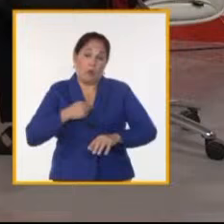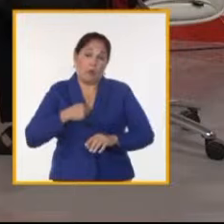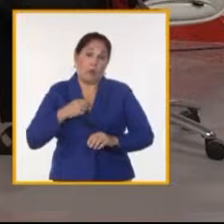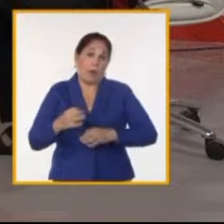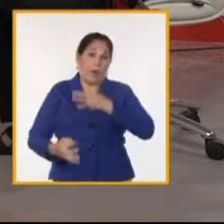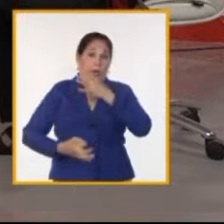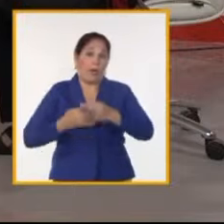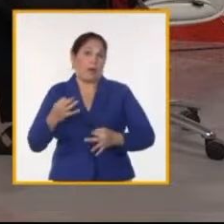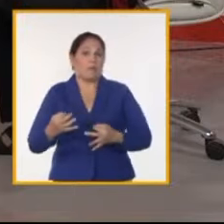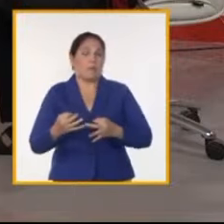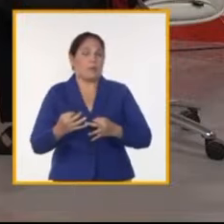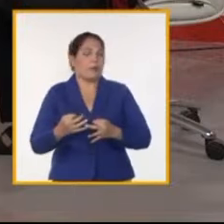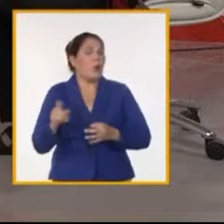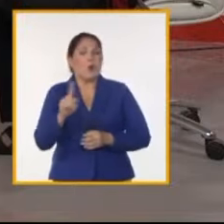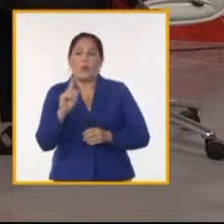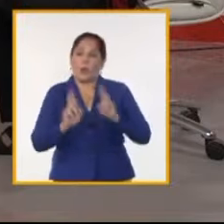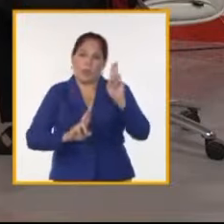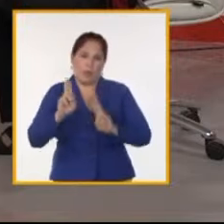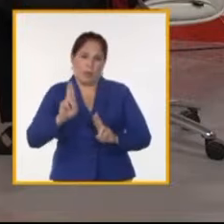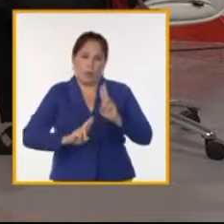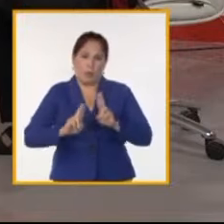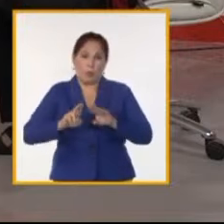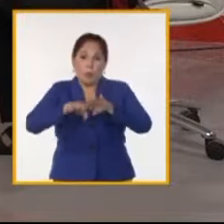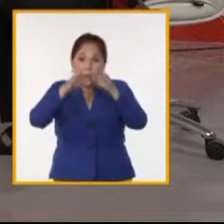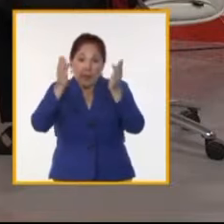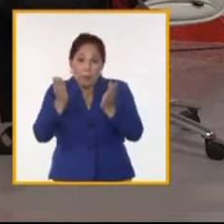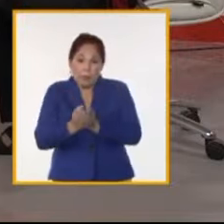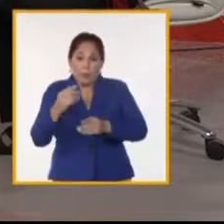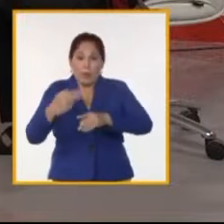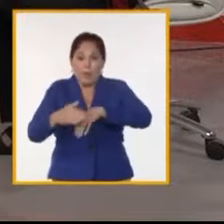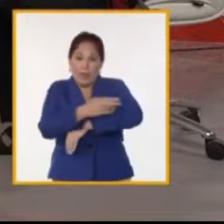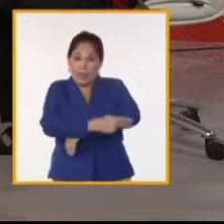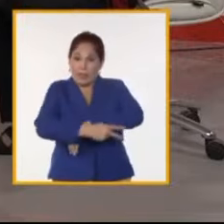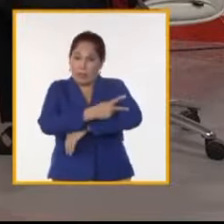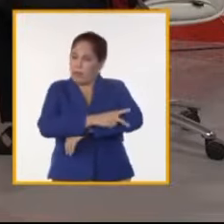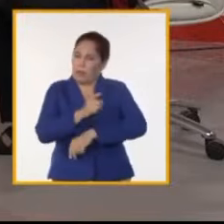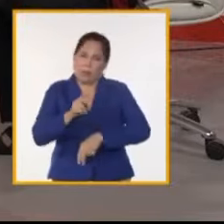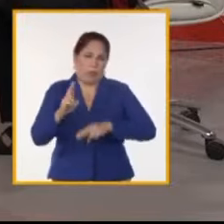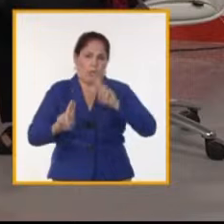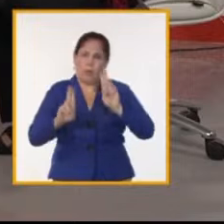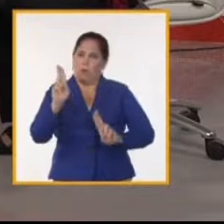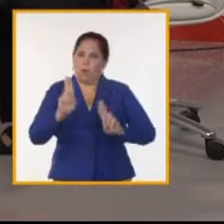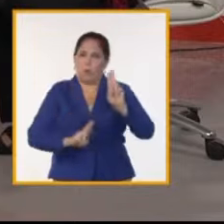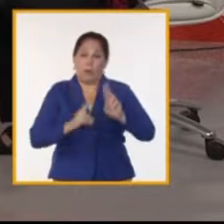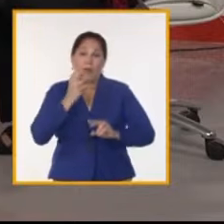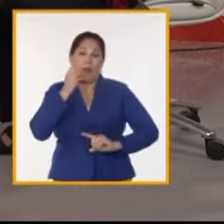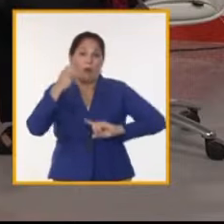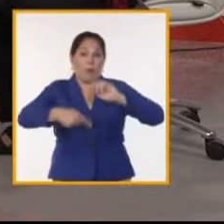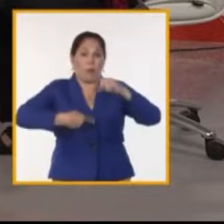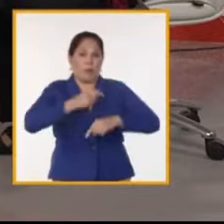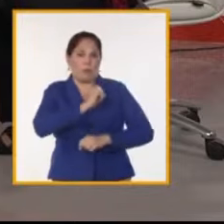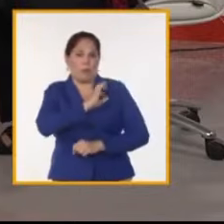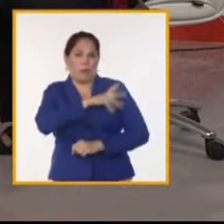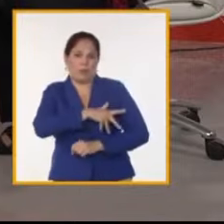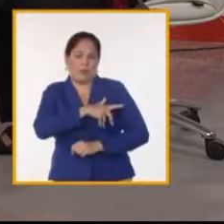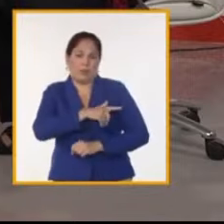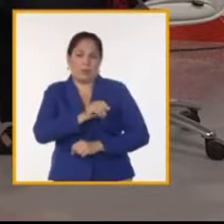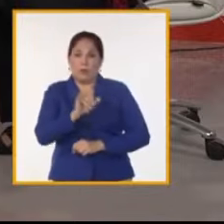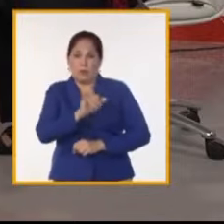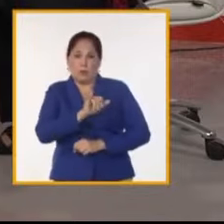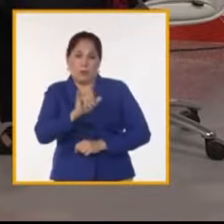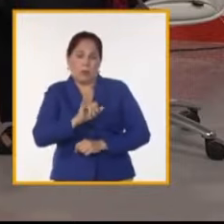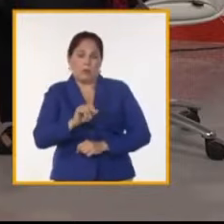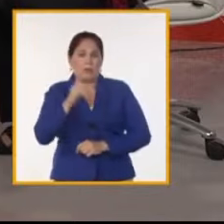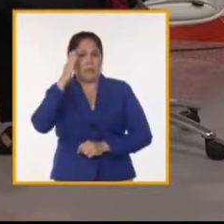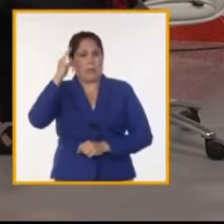cual crece el rechazo a nivel internacional con relación a la actuación israelí en estos momentos o sea